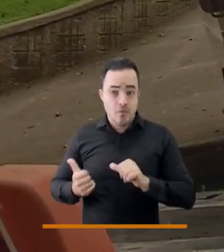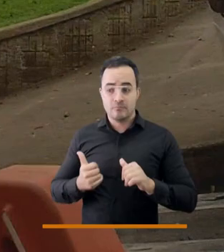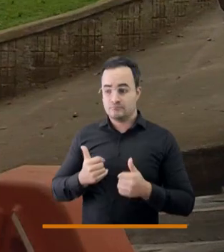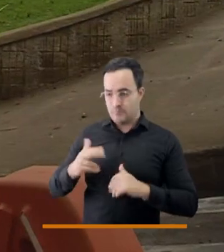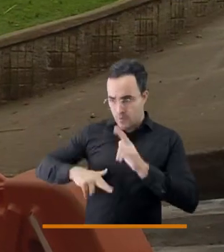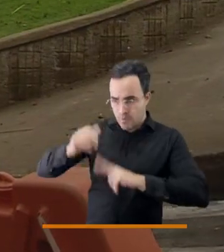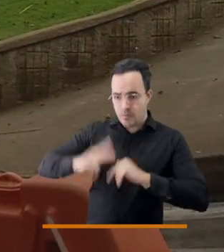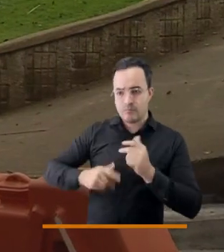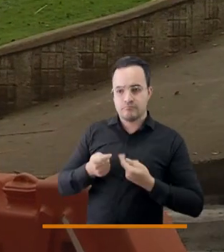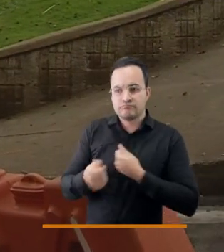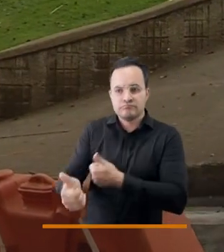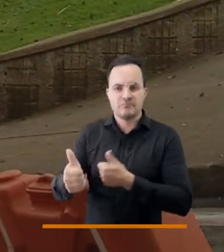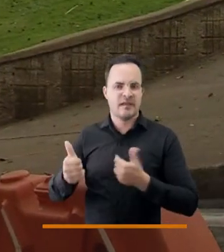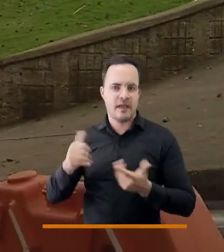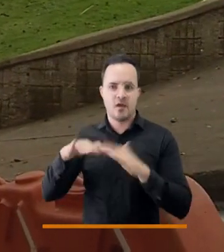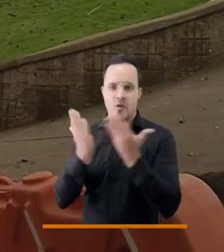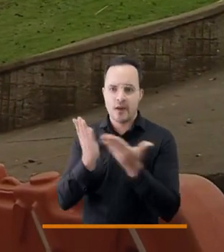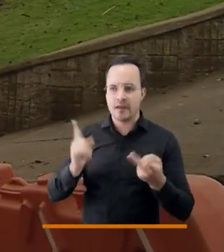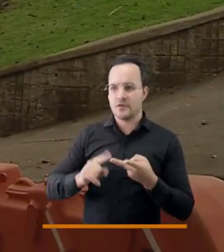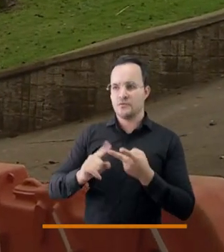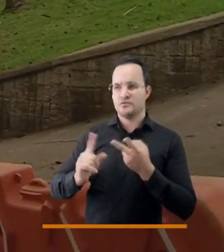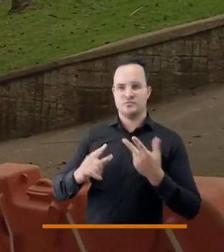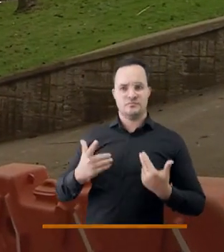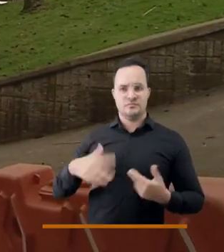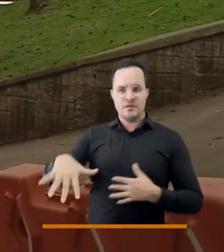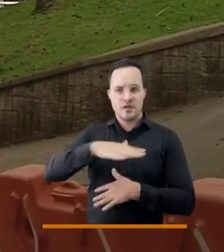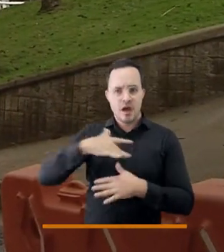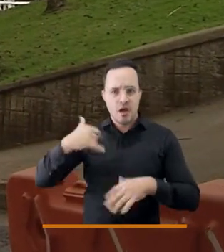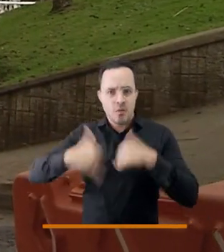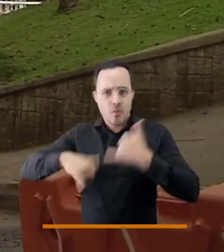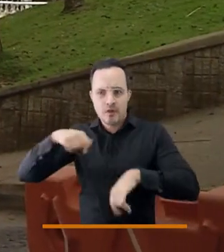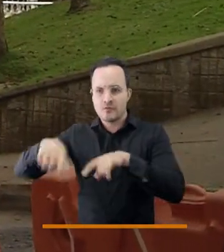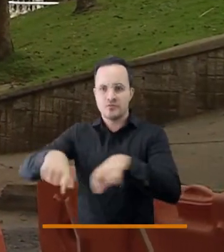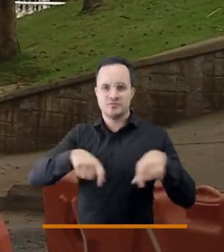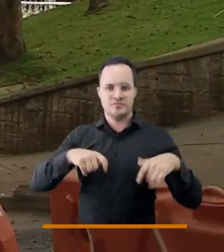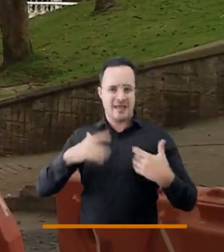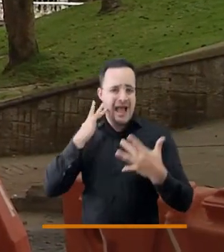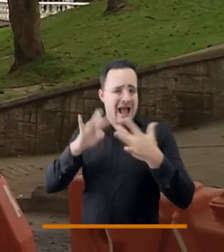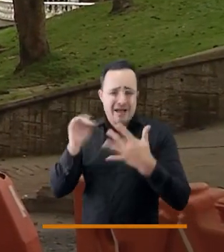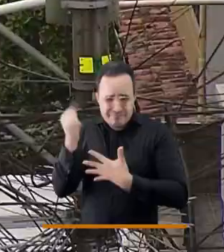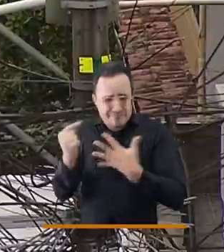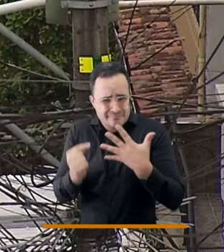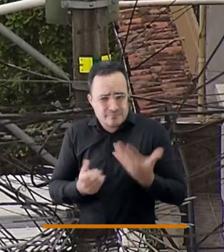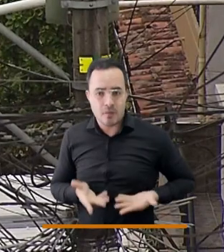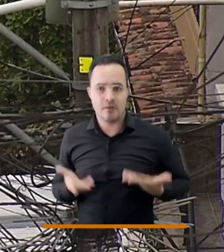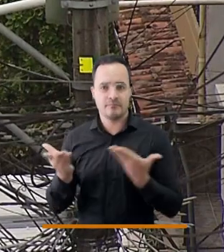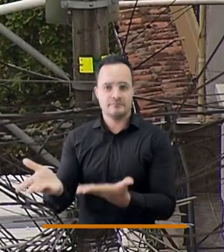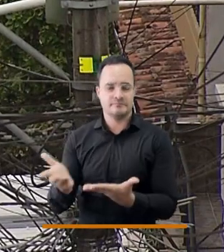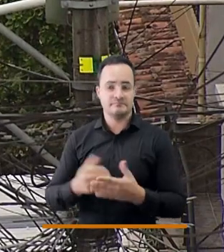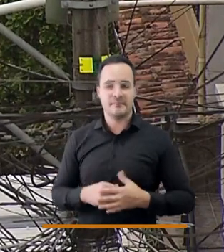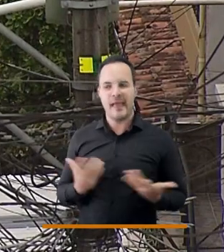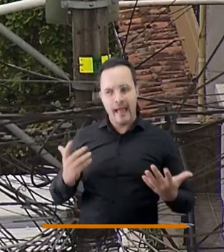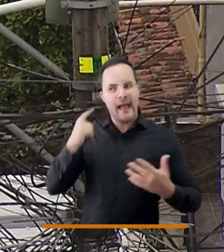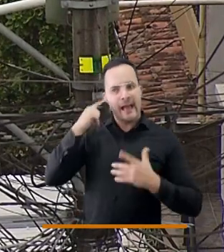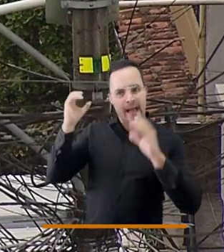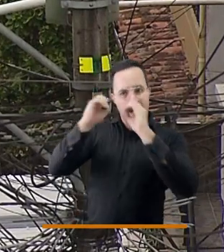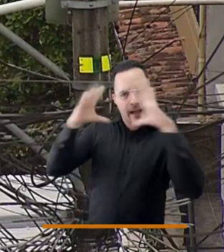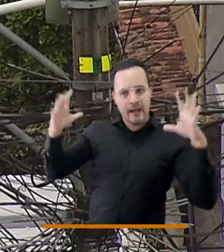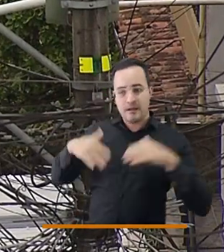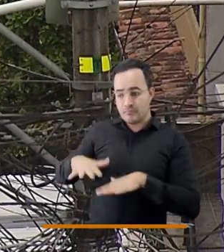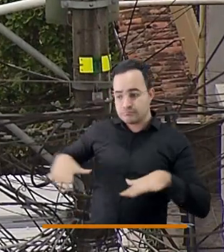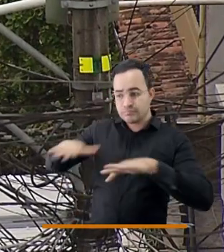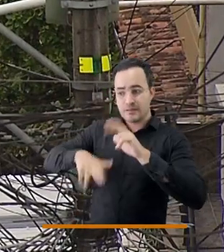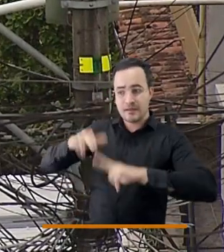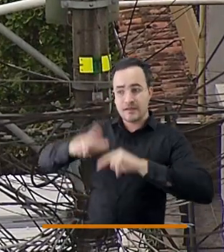colegios, requieren espacios públicos, requieren que ese lote que se va a utilizar